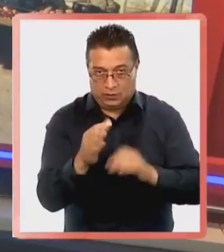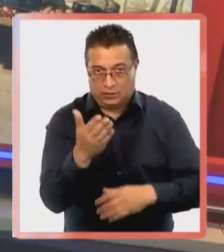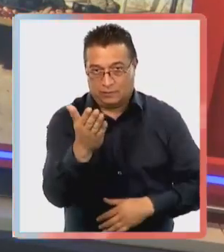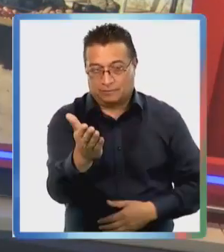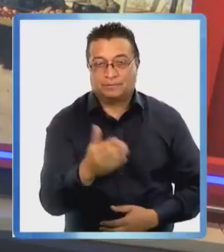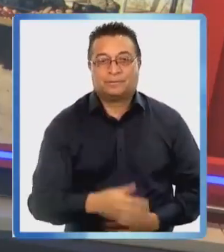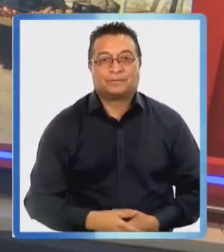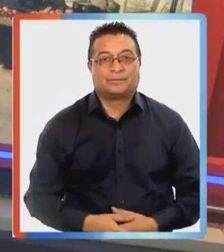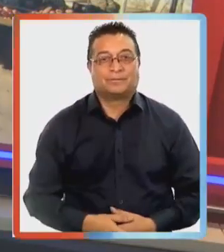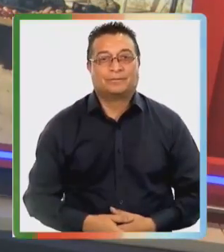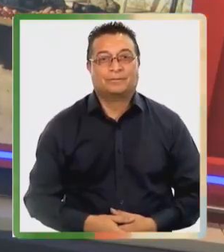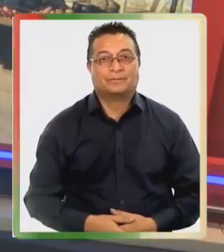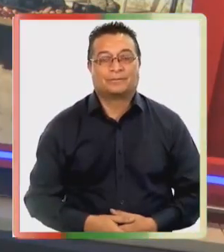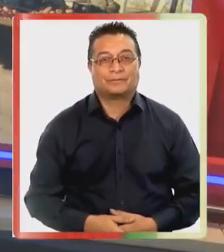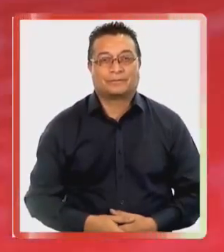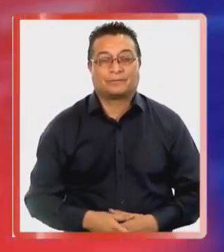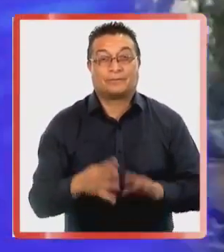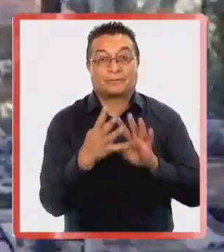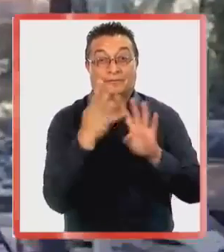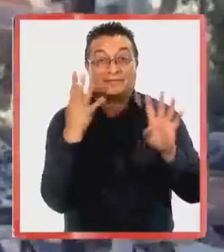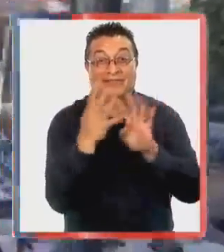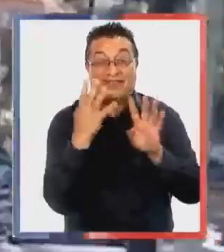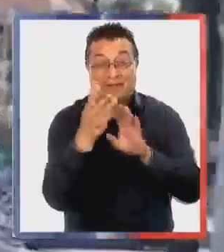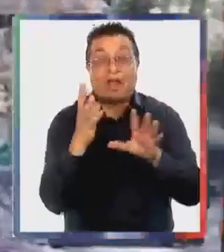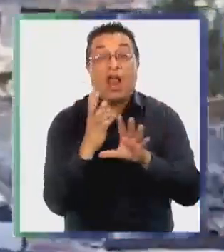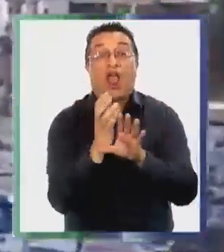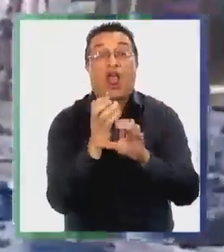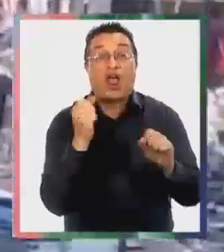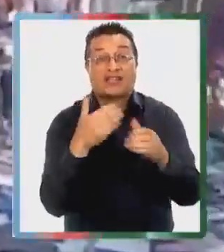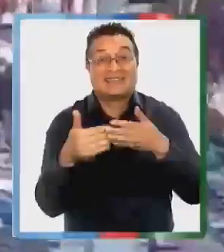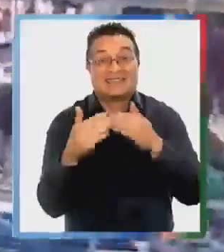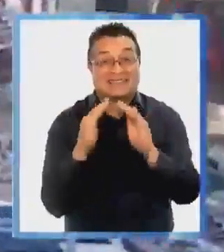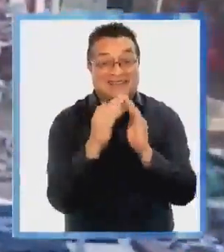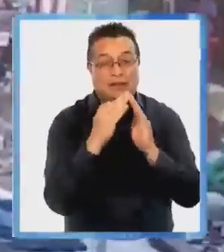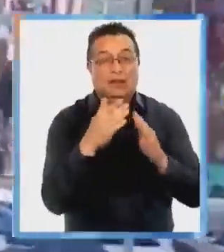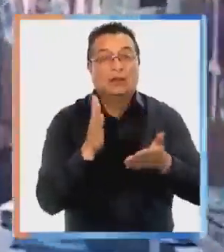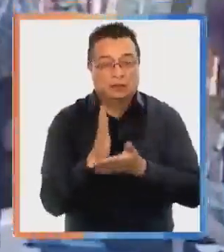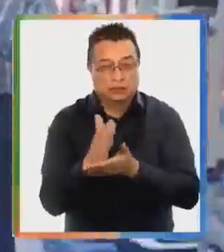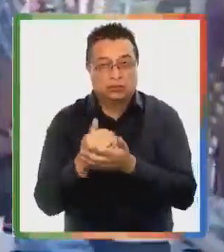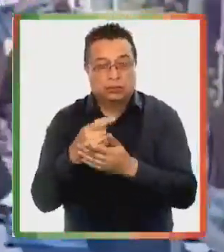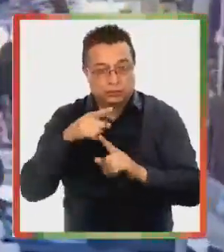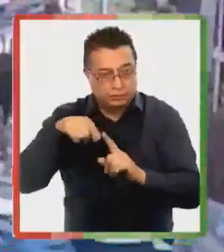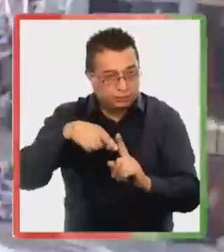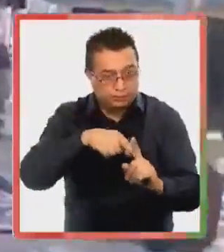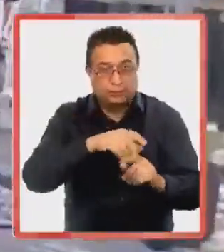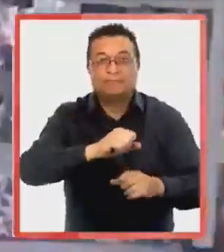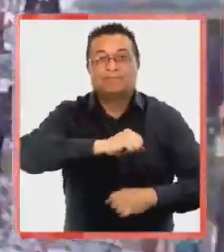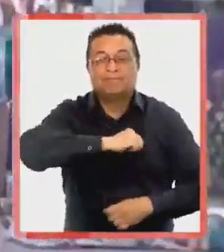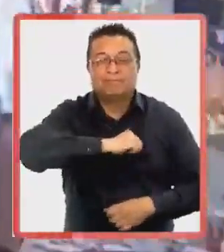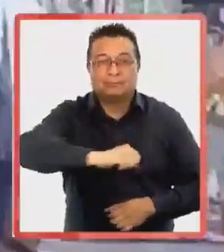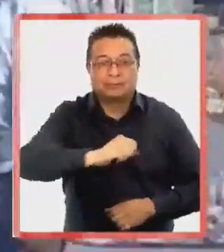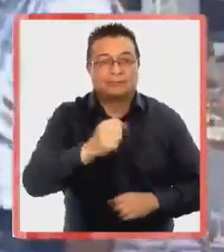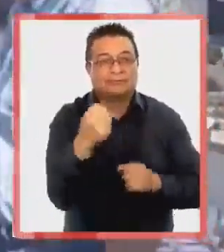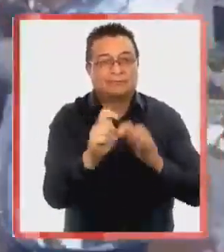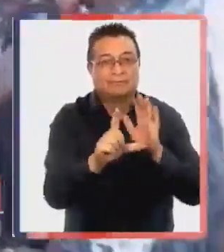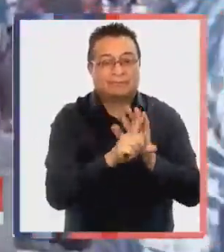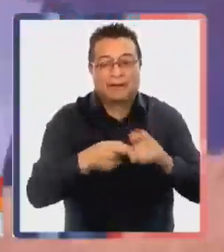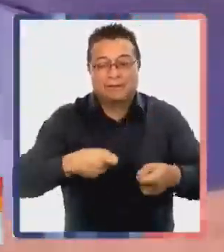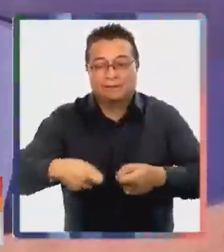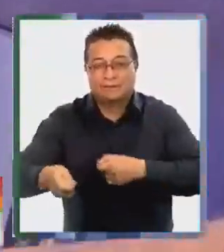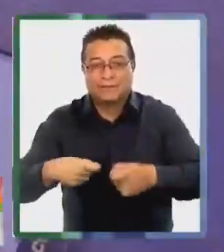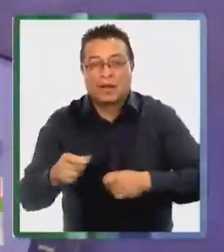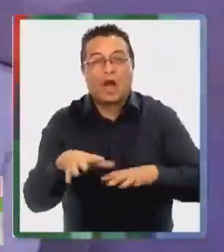BTV2 nos cuenta más detalles. En la Feria Libre de los Andes se realizó un operativo que buscaba evitar delitos